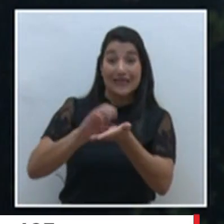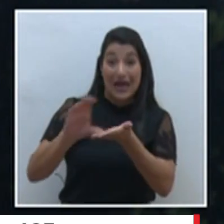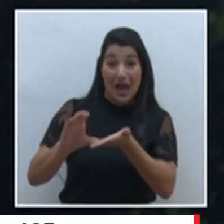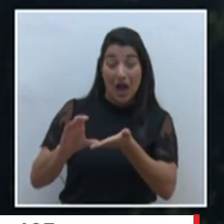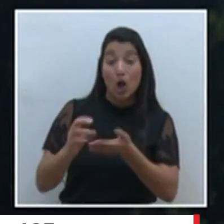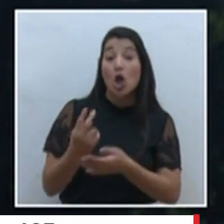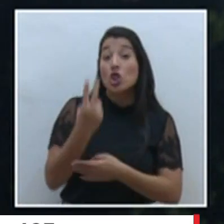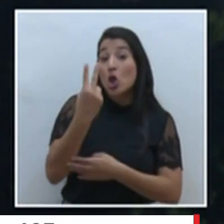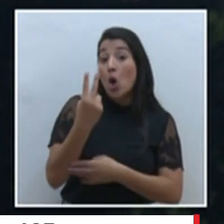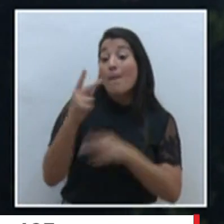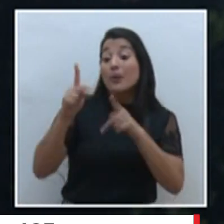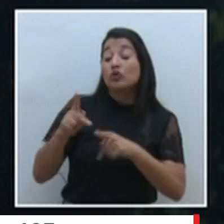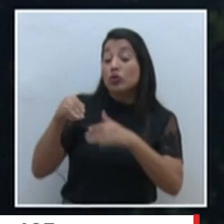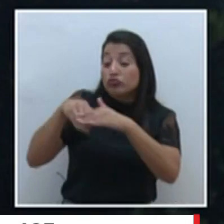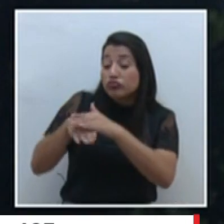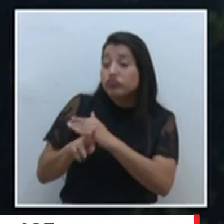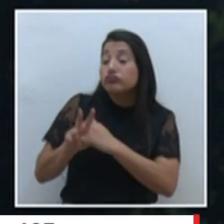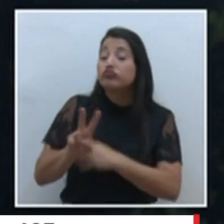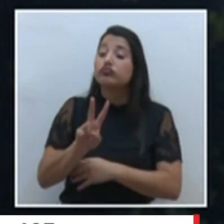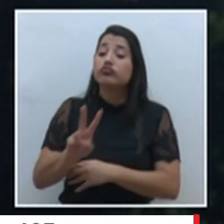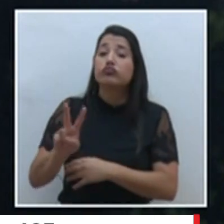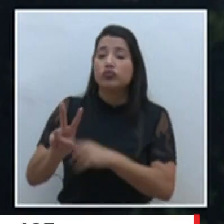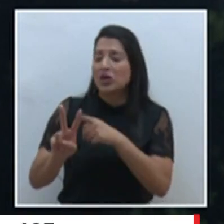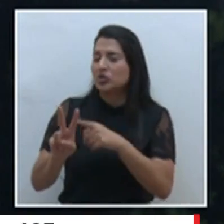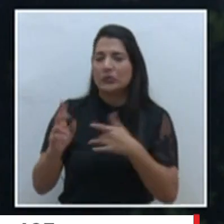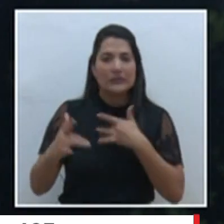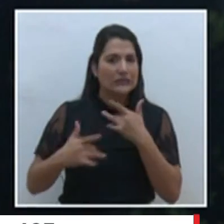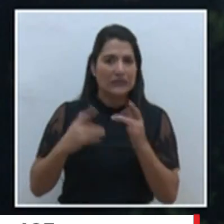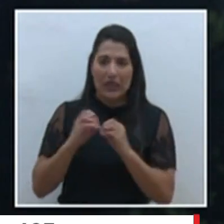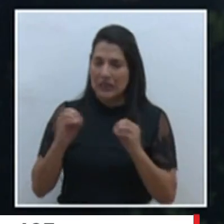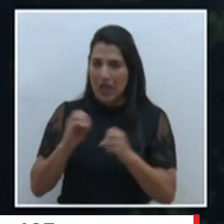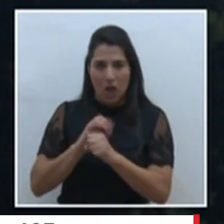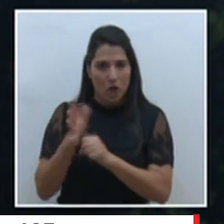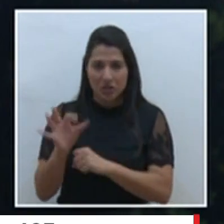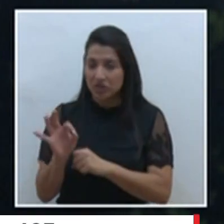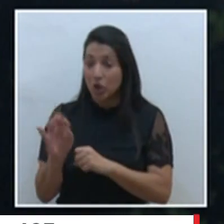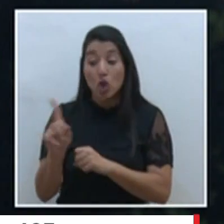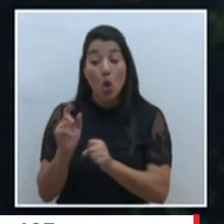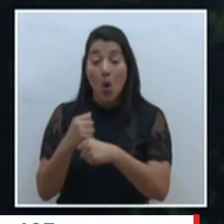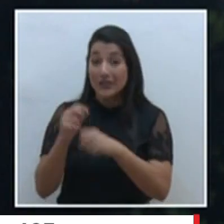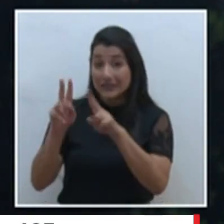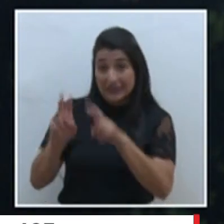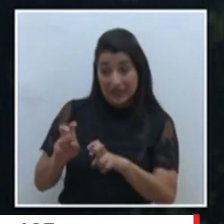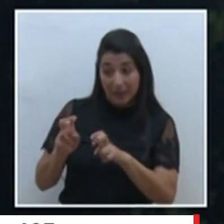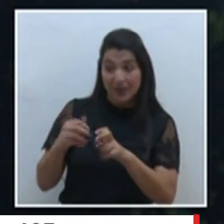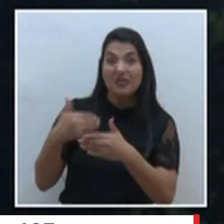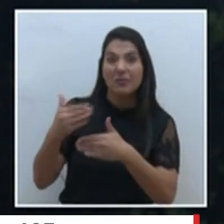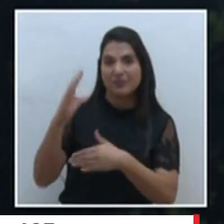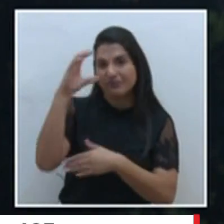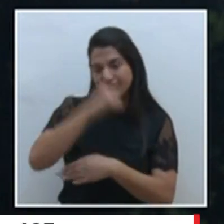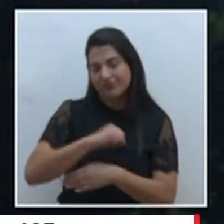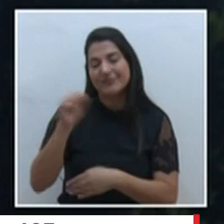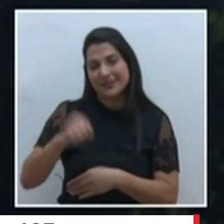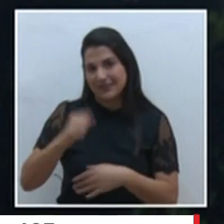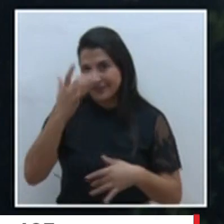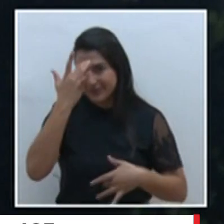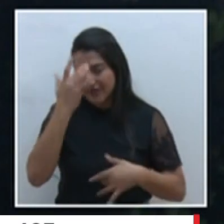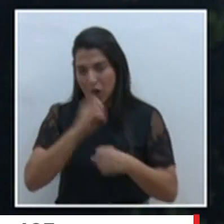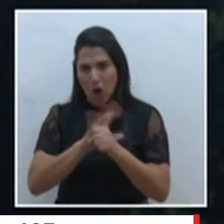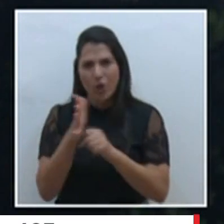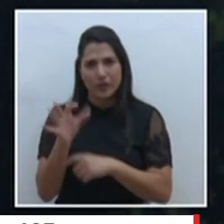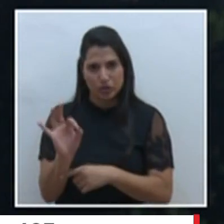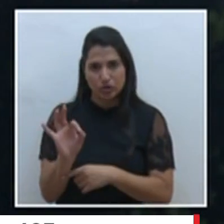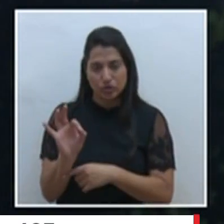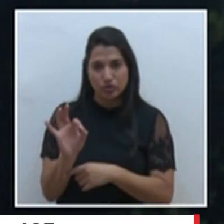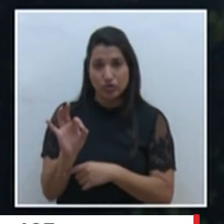no tenían que ver los síntomas con el COVID y después se les detecta. Y ya ellos habían